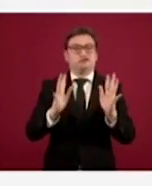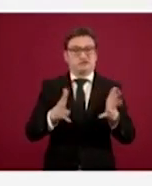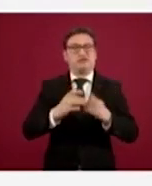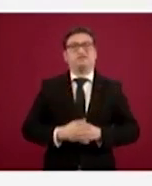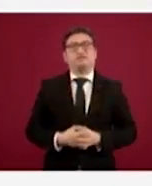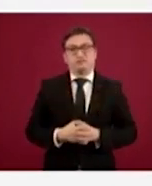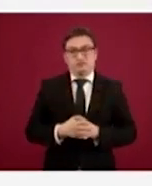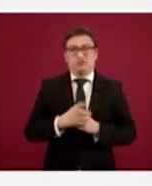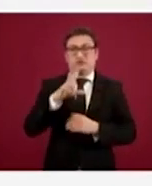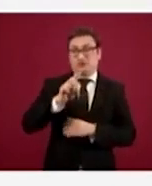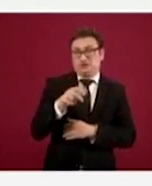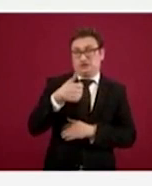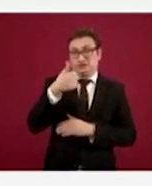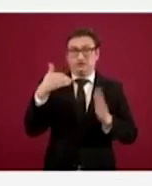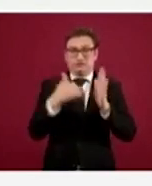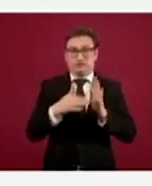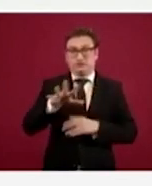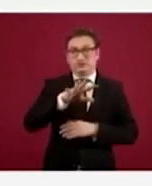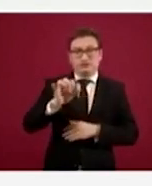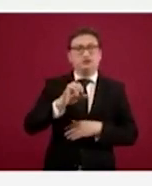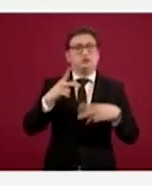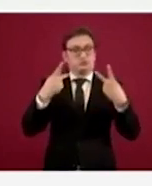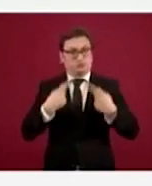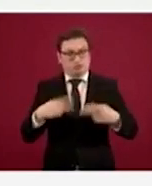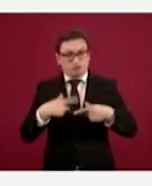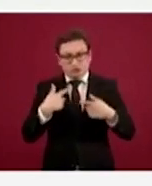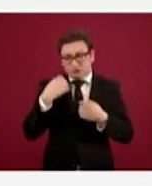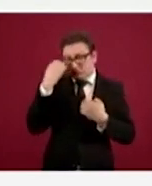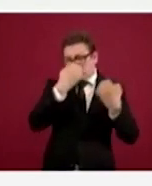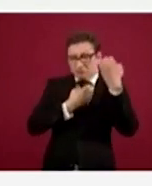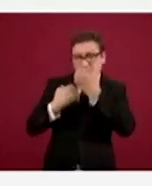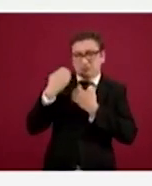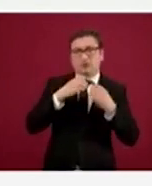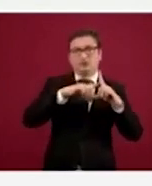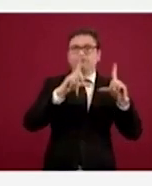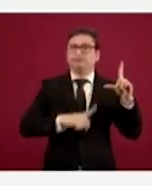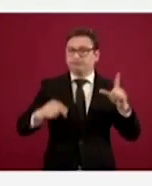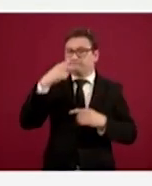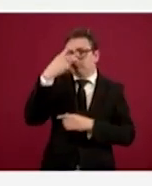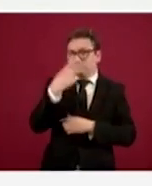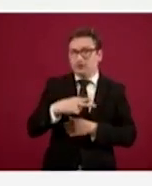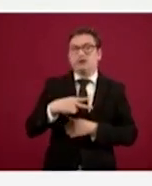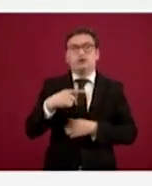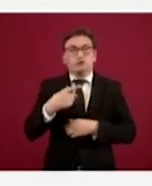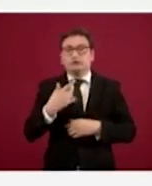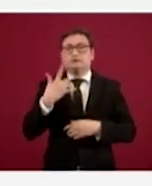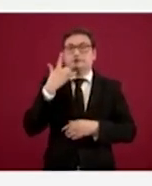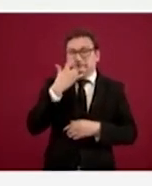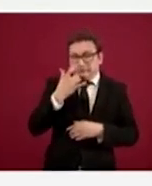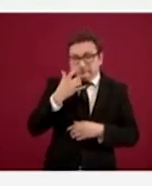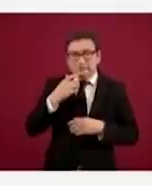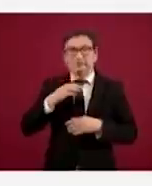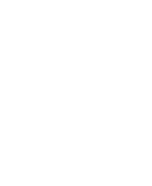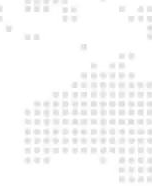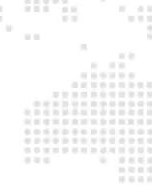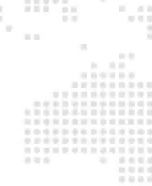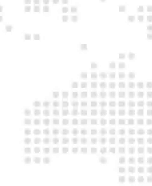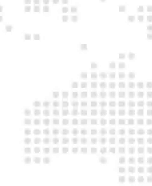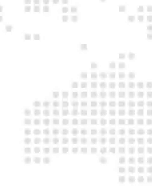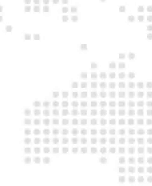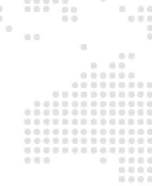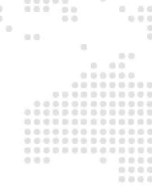más de 36.500 las personas que han sido estudiadas en mexico en relación a la sospecha de la enfermedad